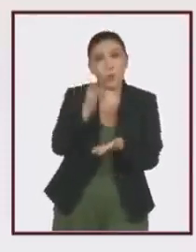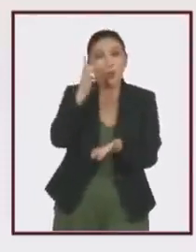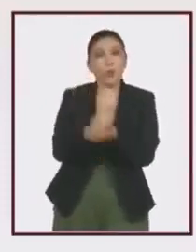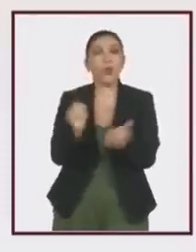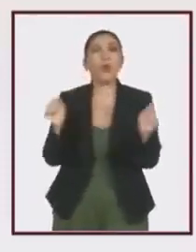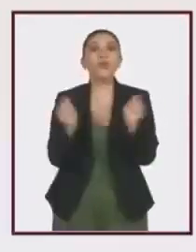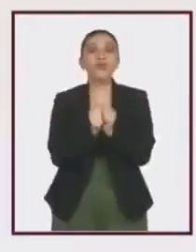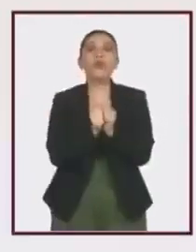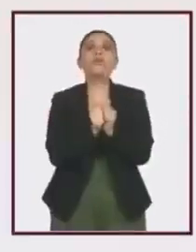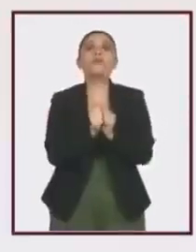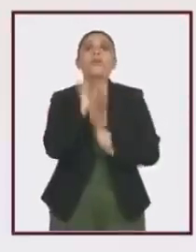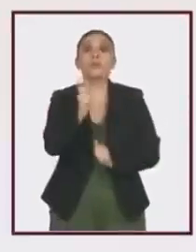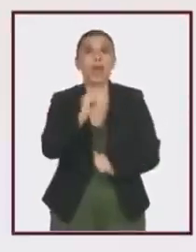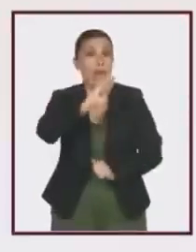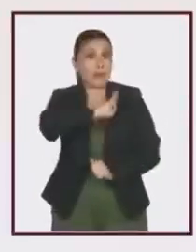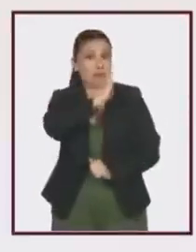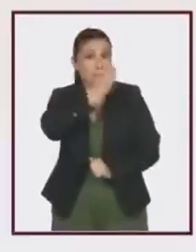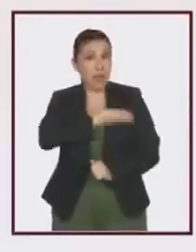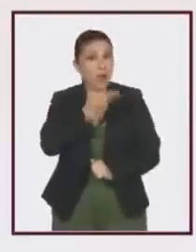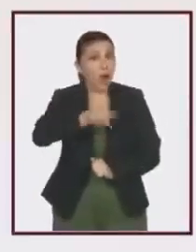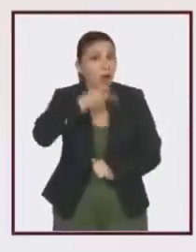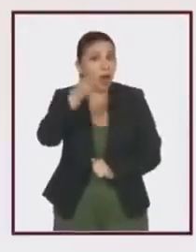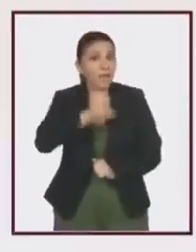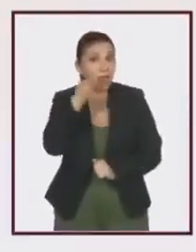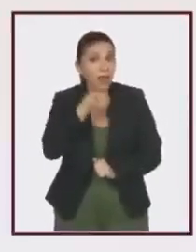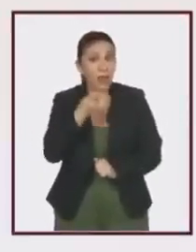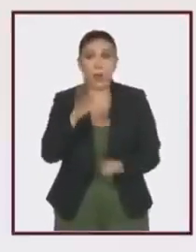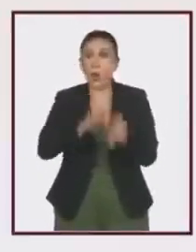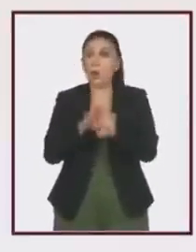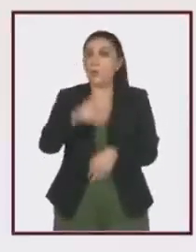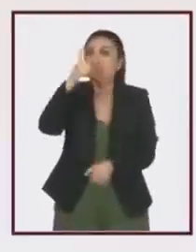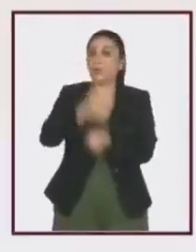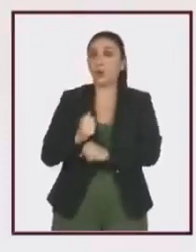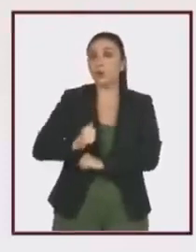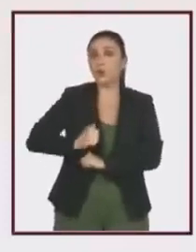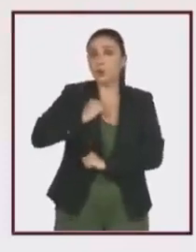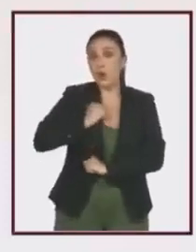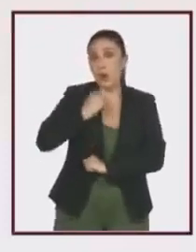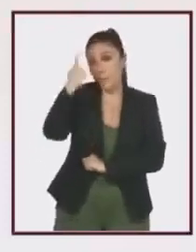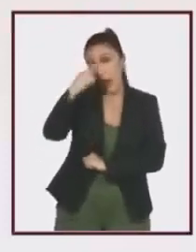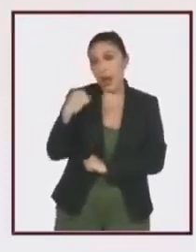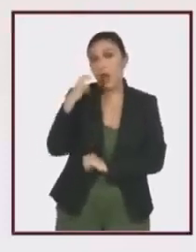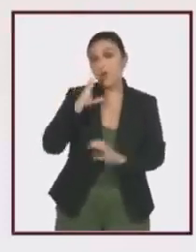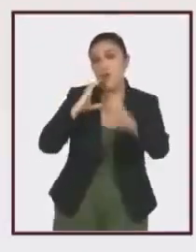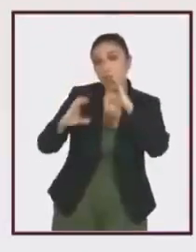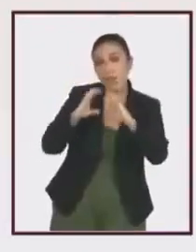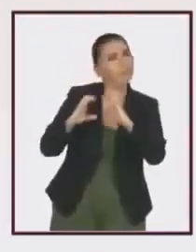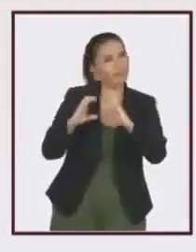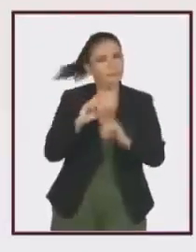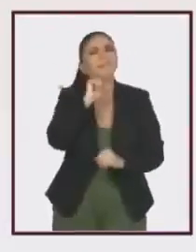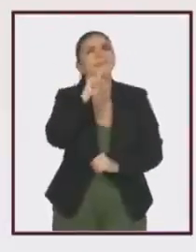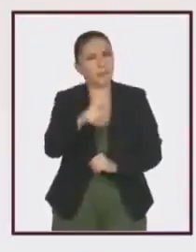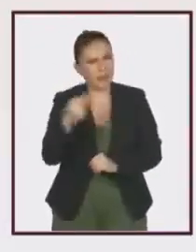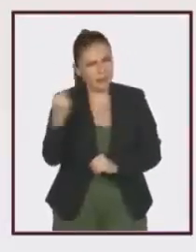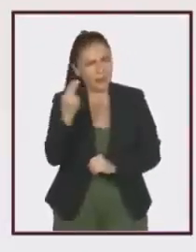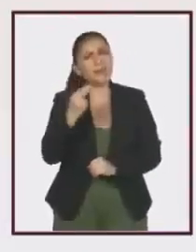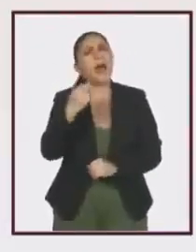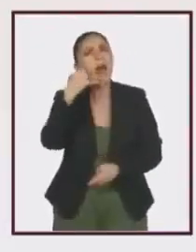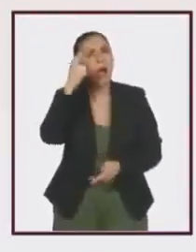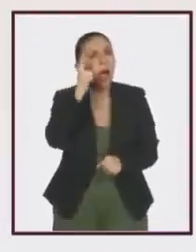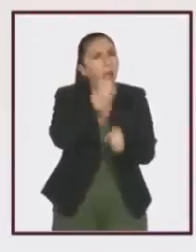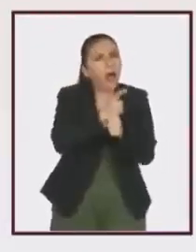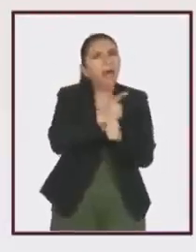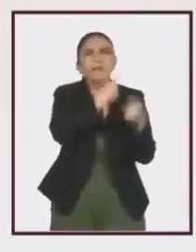través del español como la lengua predominante, sino también que podamos reconocer la diversidad